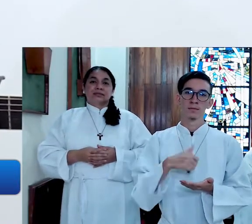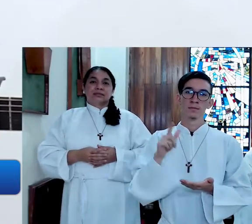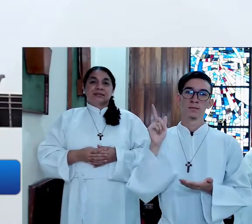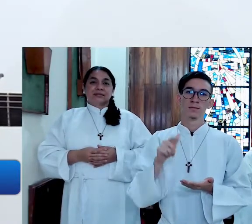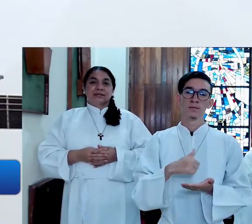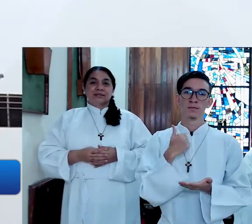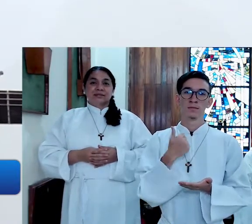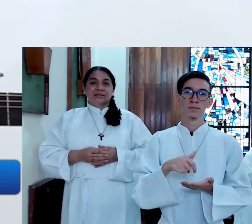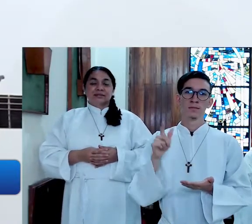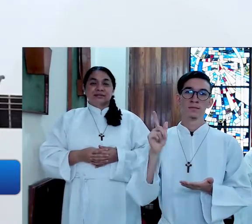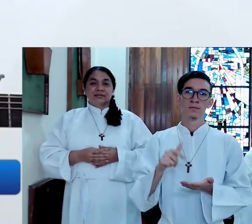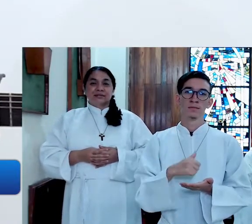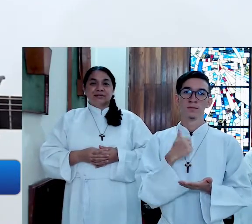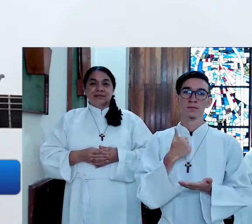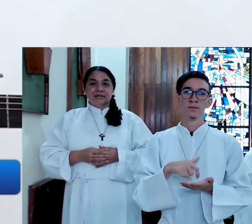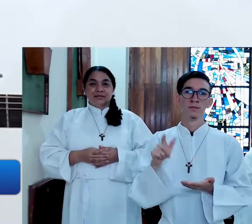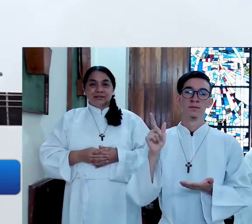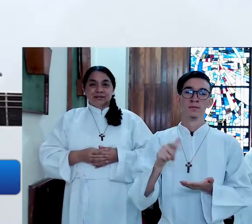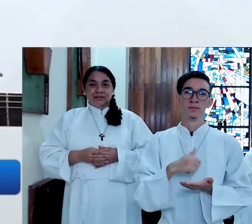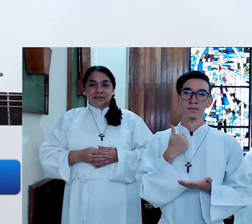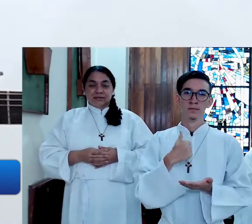Aleluya, aleluya,